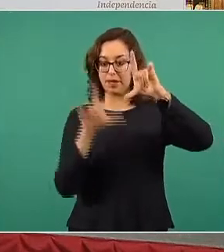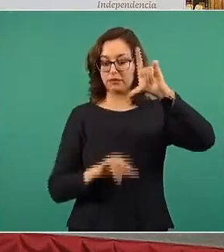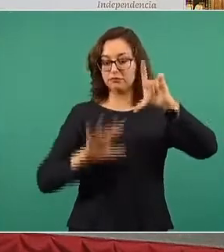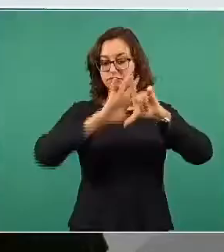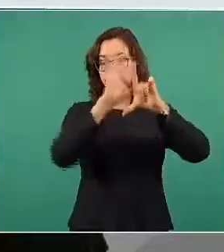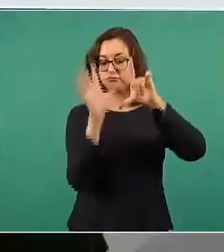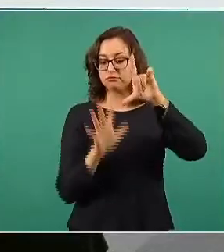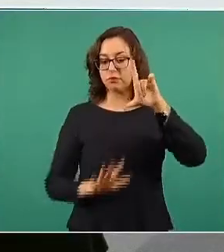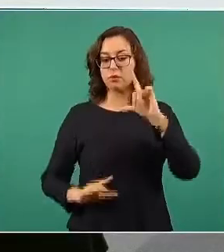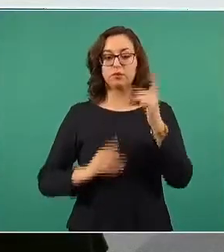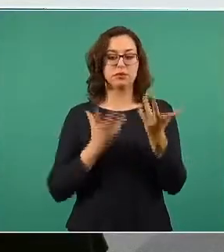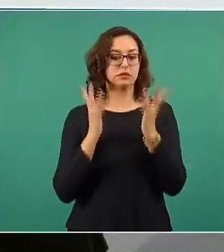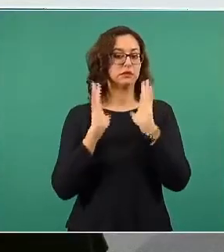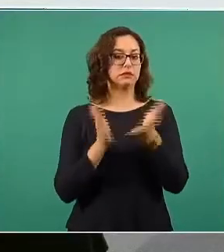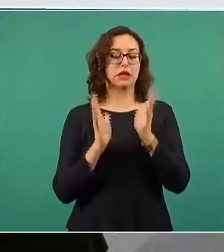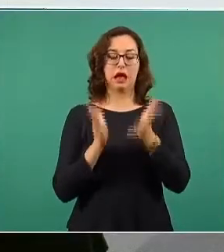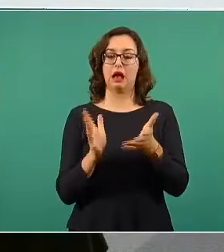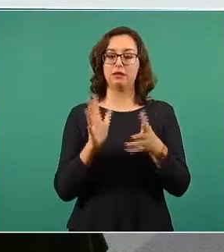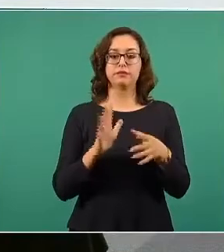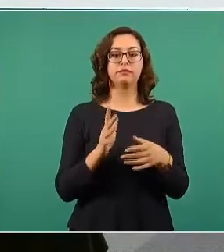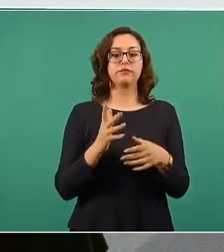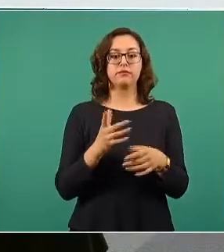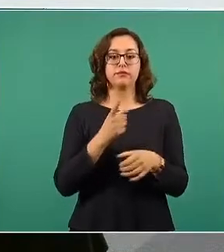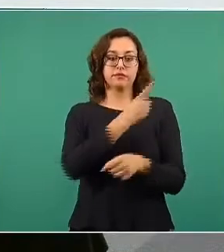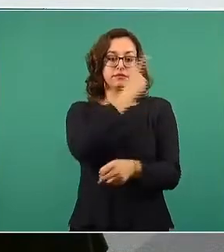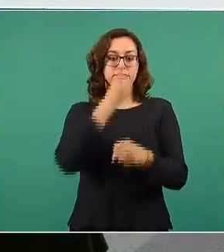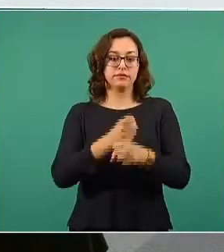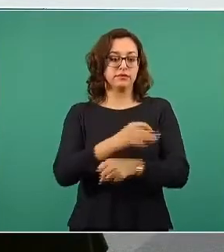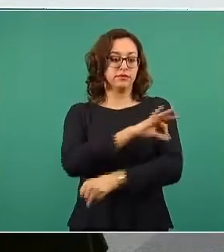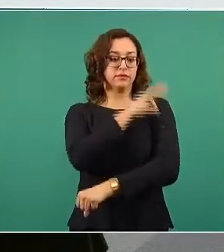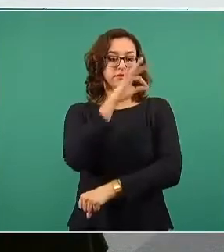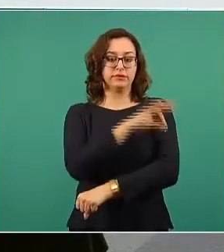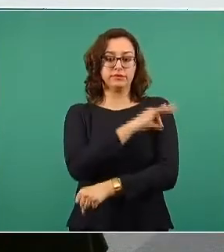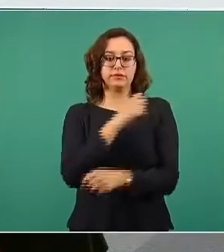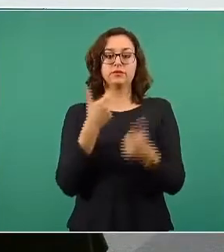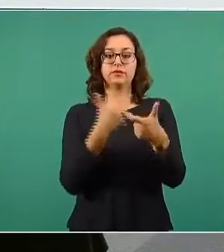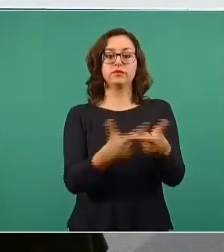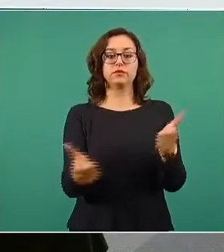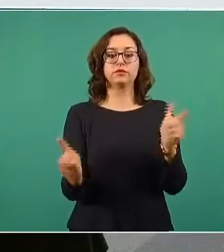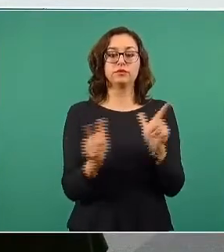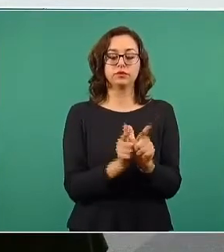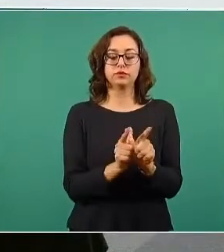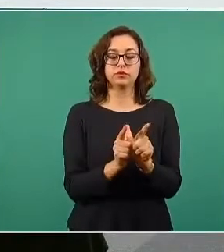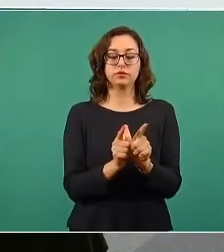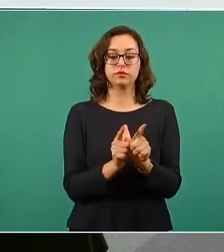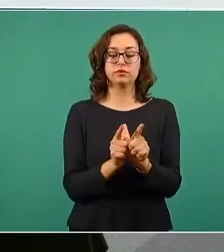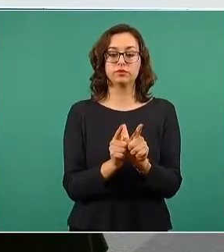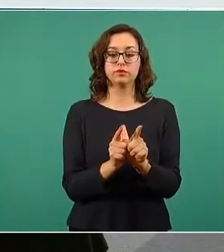cómo se ha completado prácticamente toda la primera dosis de personas